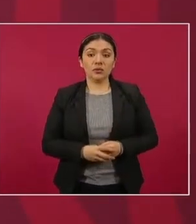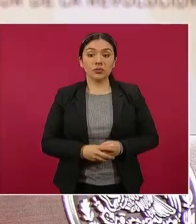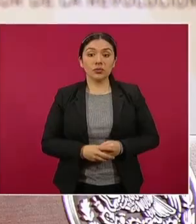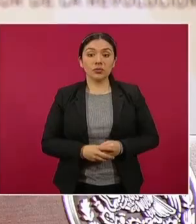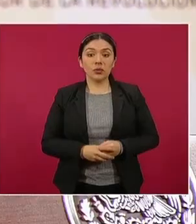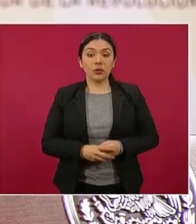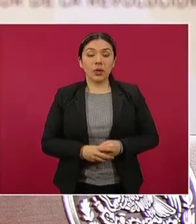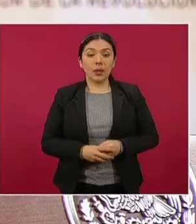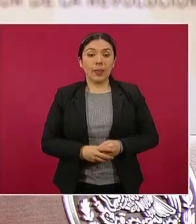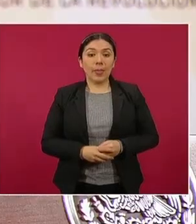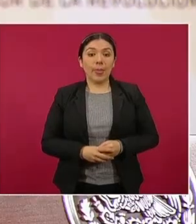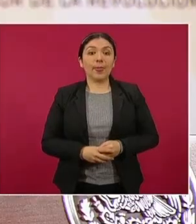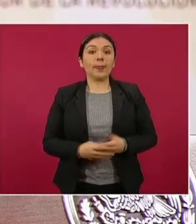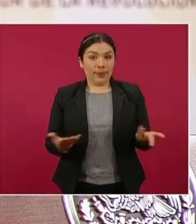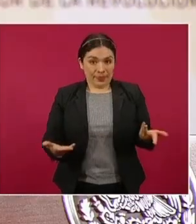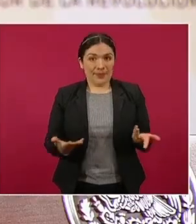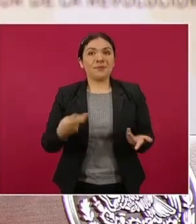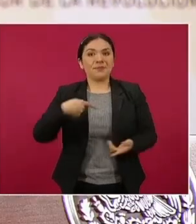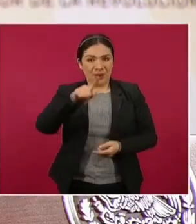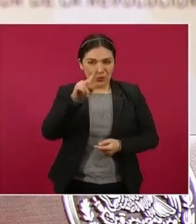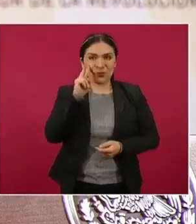pero meaning